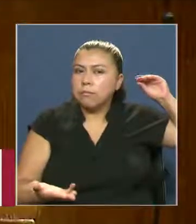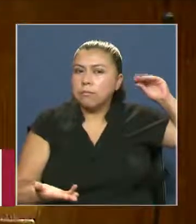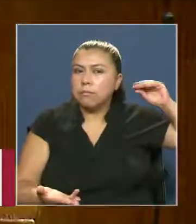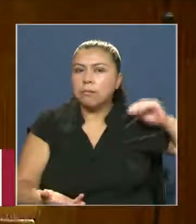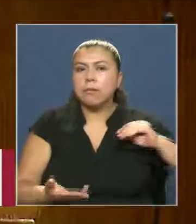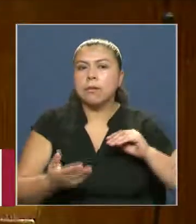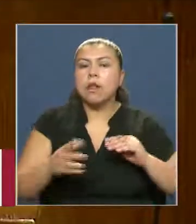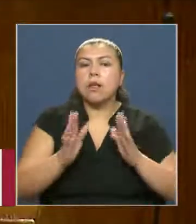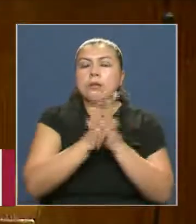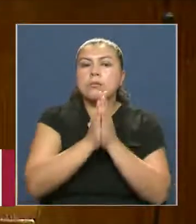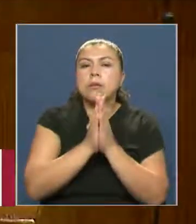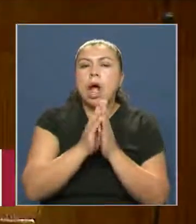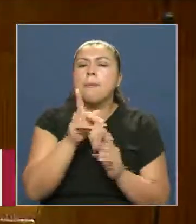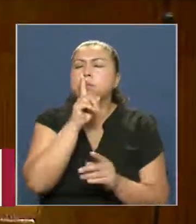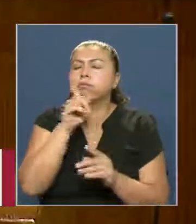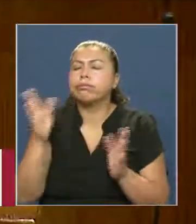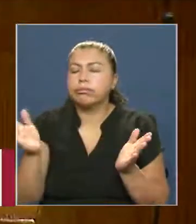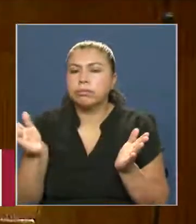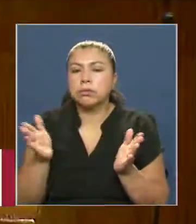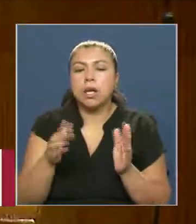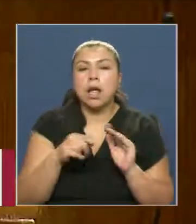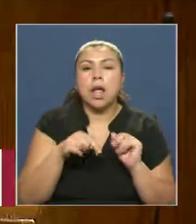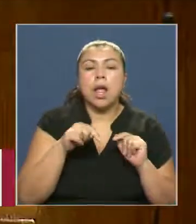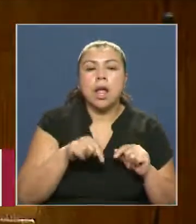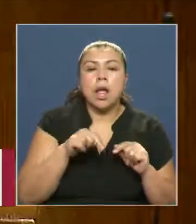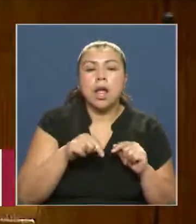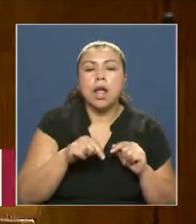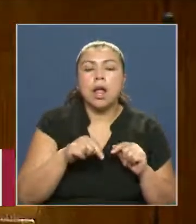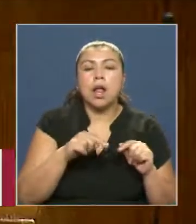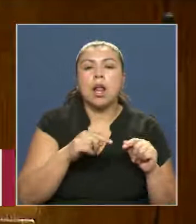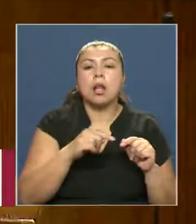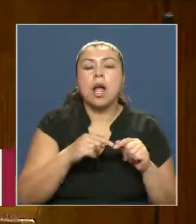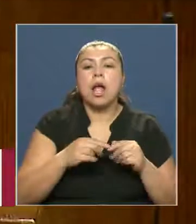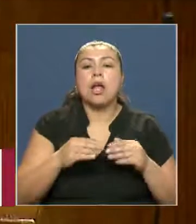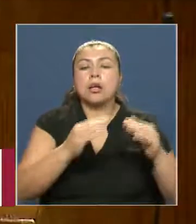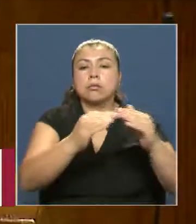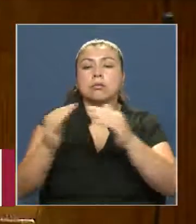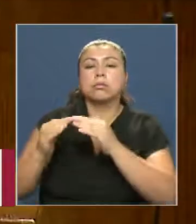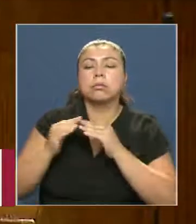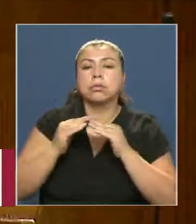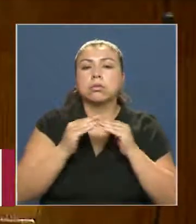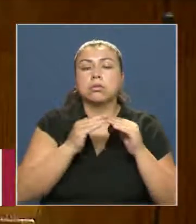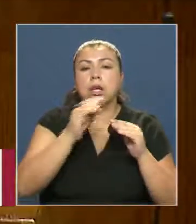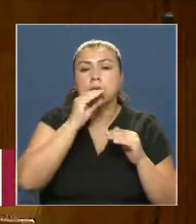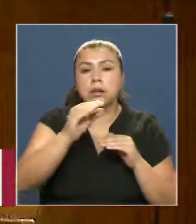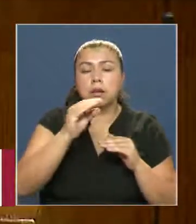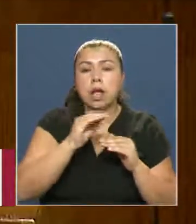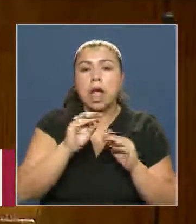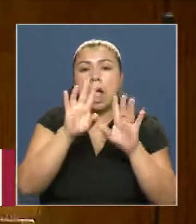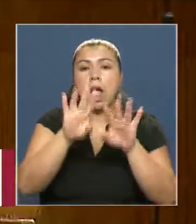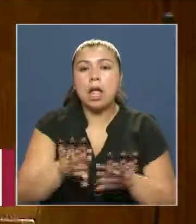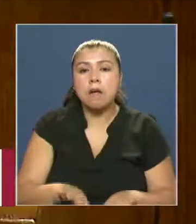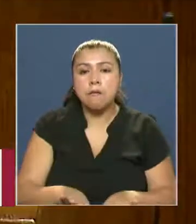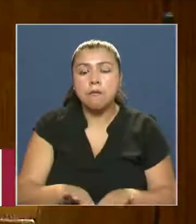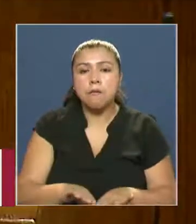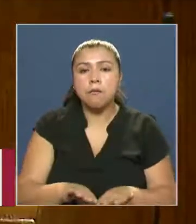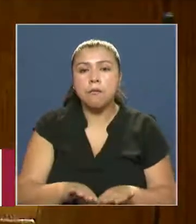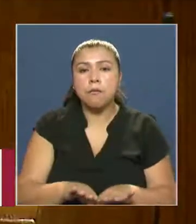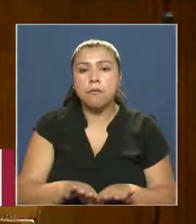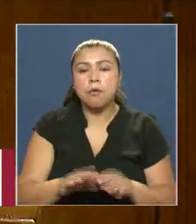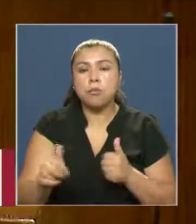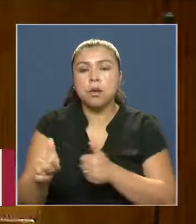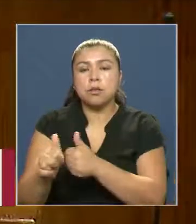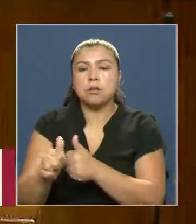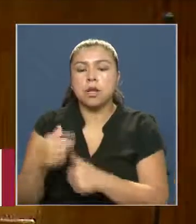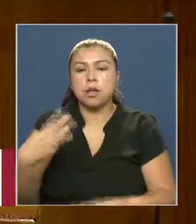y los loteos ubicados en áreas urbanas, de extensión urbana y rurales, que previo informe de asesoría urbana